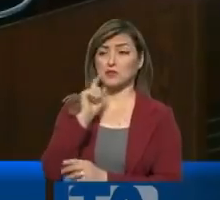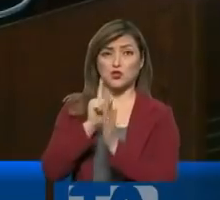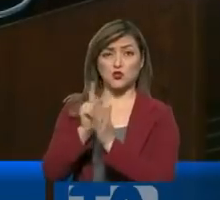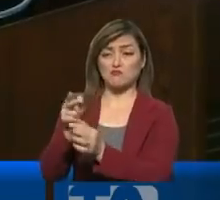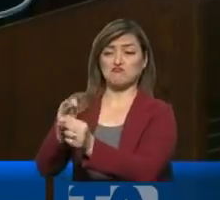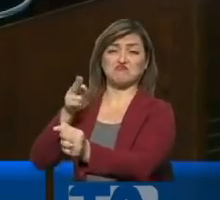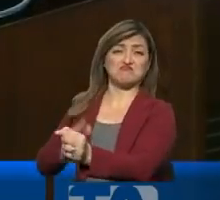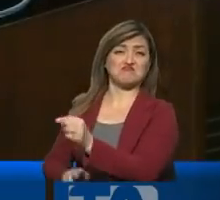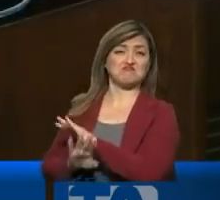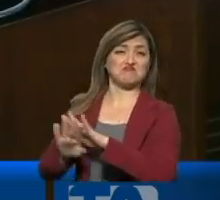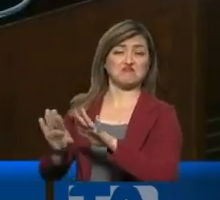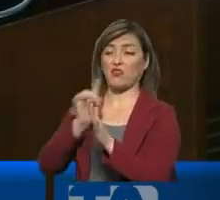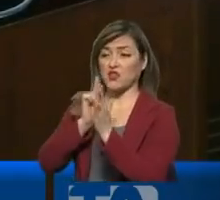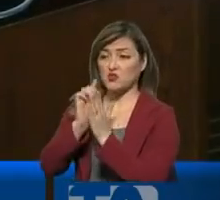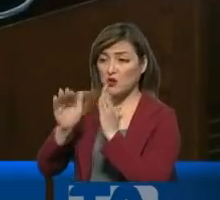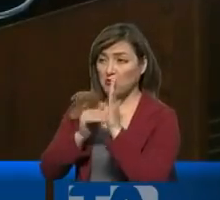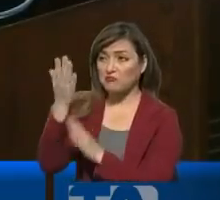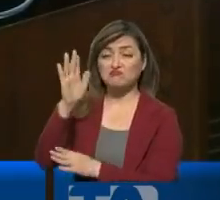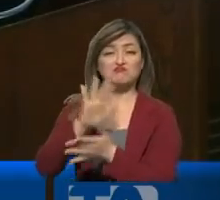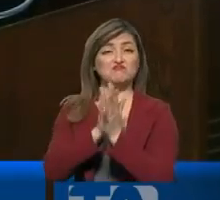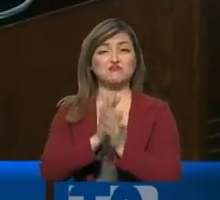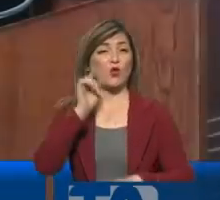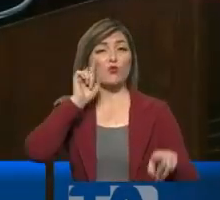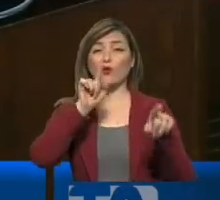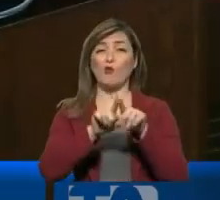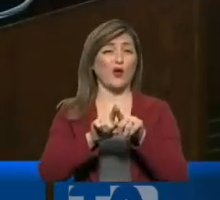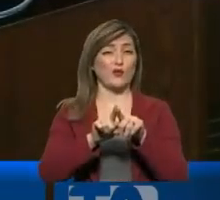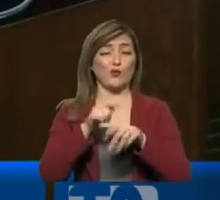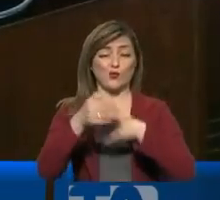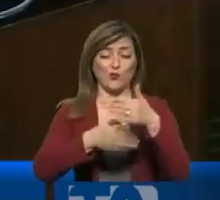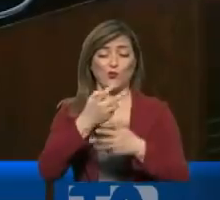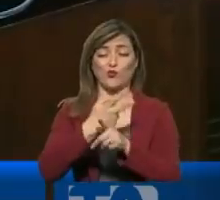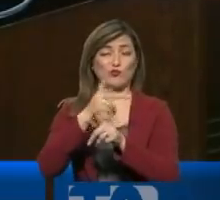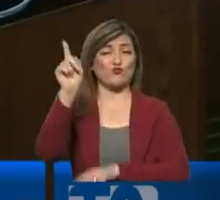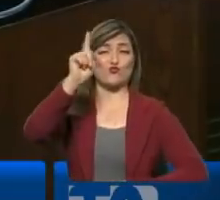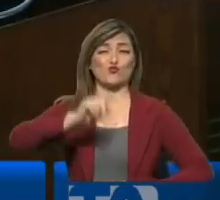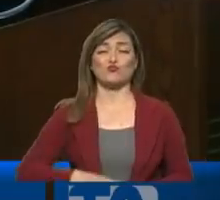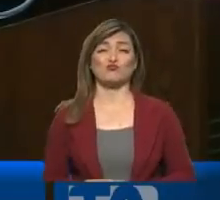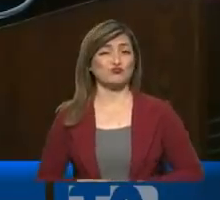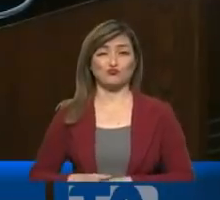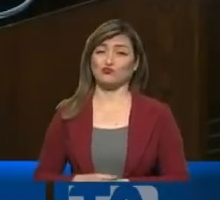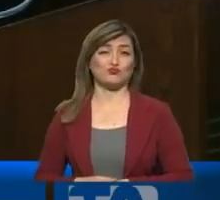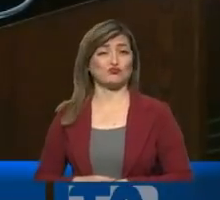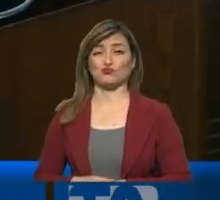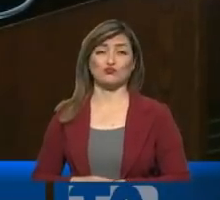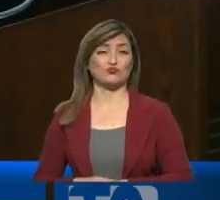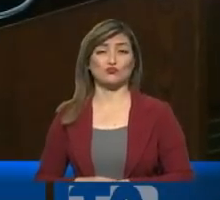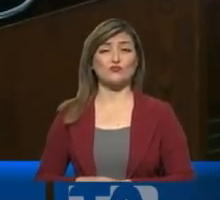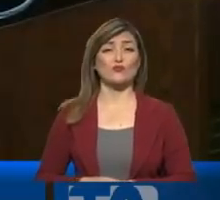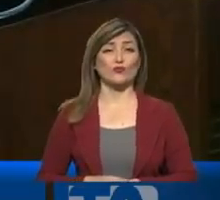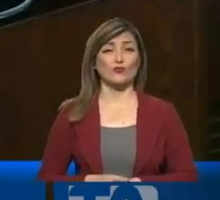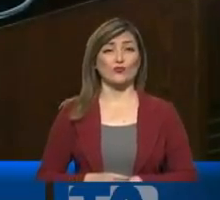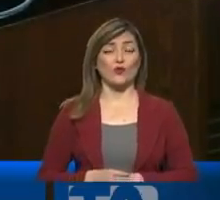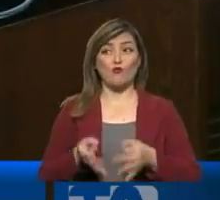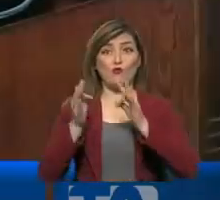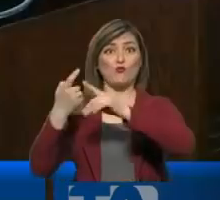considero que debo retirar en derecho este proceso, tengo el derecho a hacerlo. No estoy de acuerdo en ventilar este proceso aquí, en el Consejo Metropolitano, que activaremos